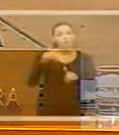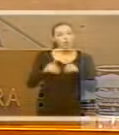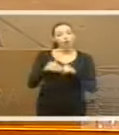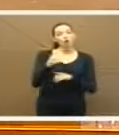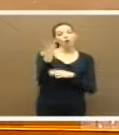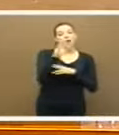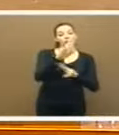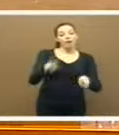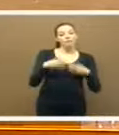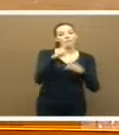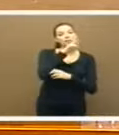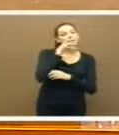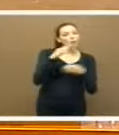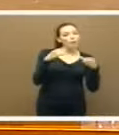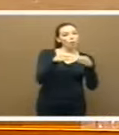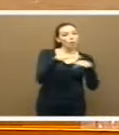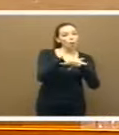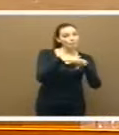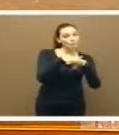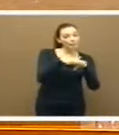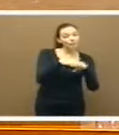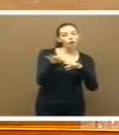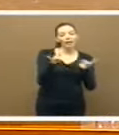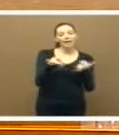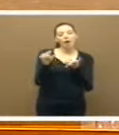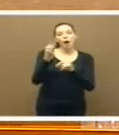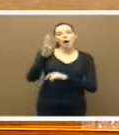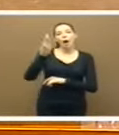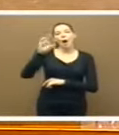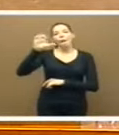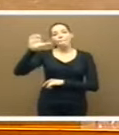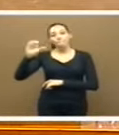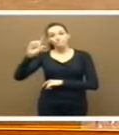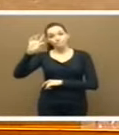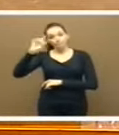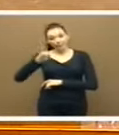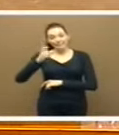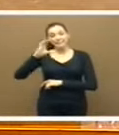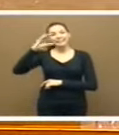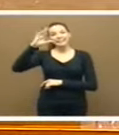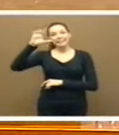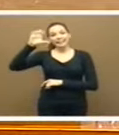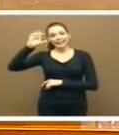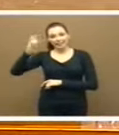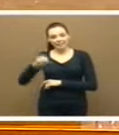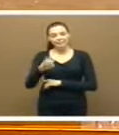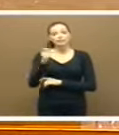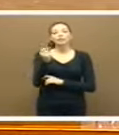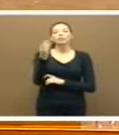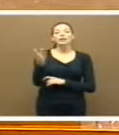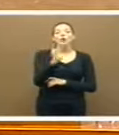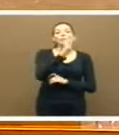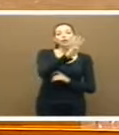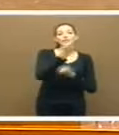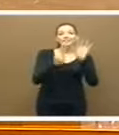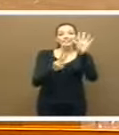Grupo Parlamentario Mixto, la Agrupación de Diputados Regionalistas del PRESCRES. Enmiendas 472